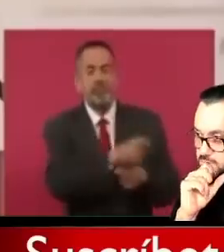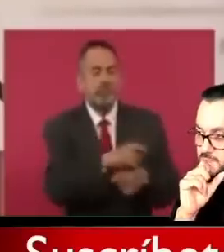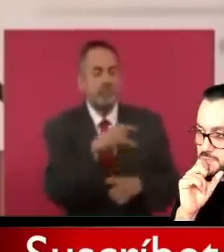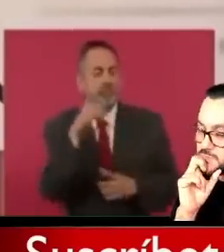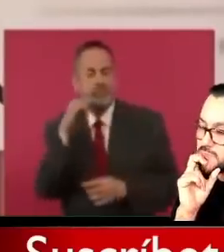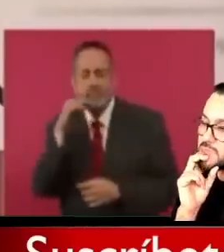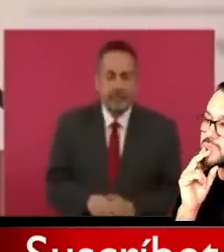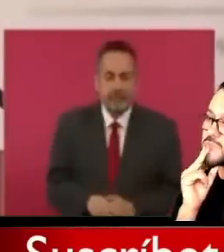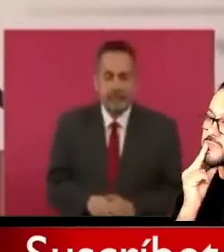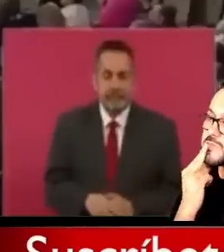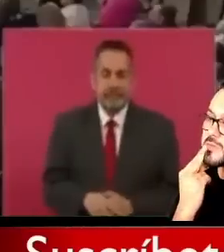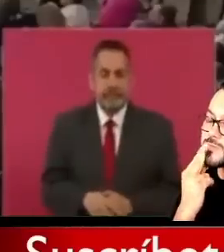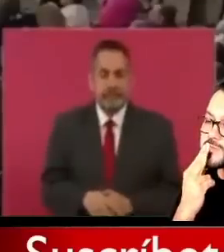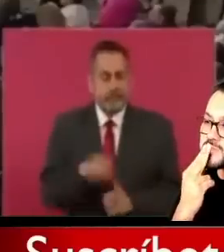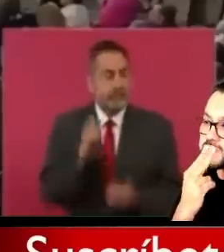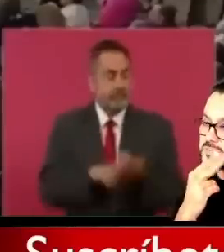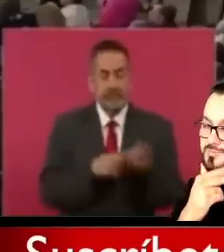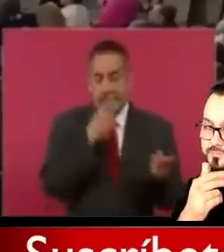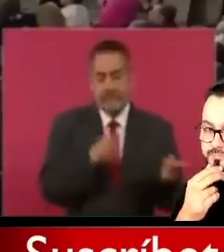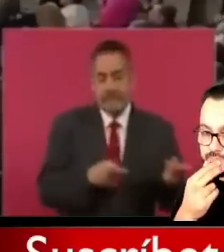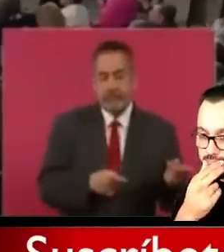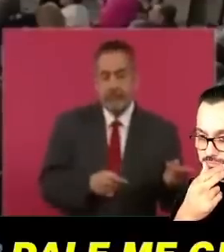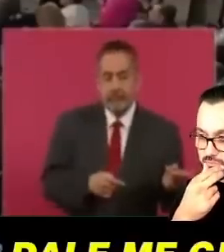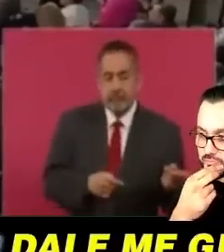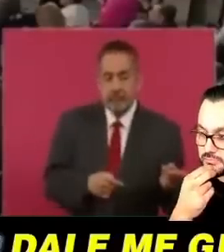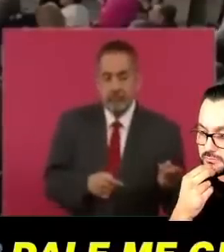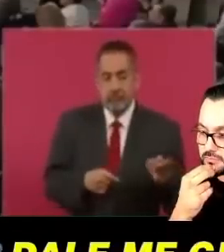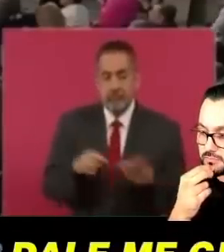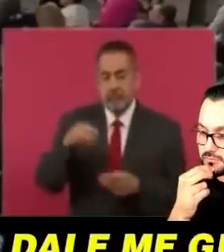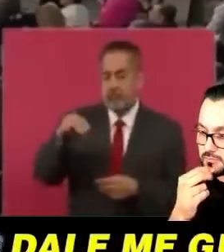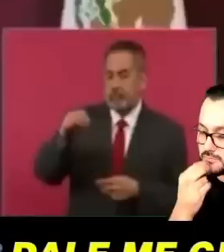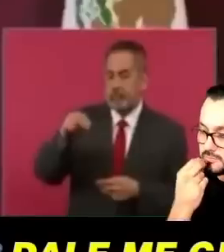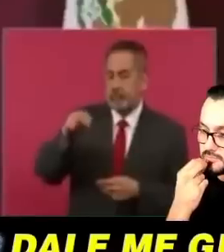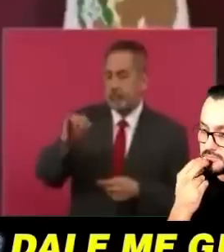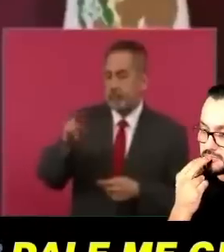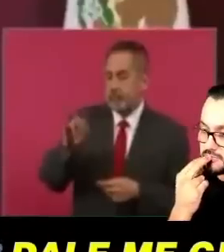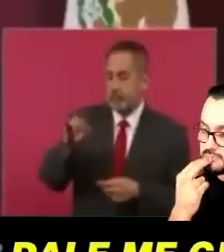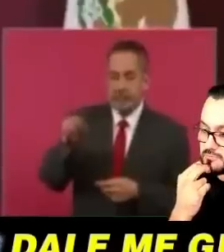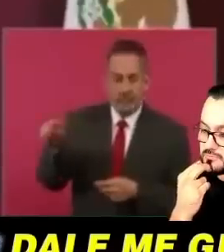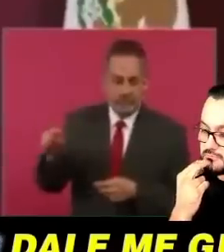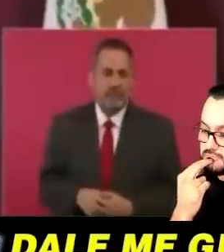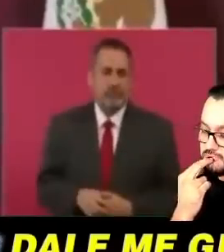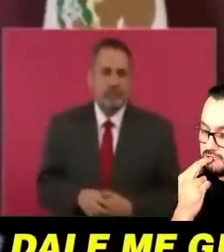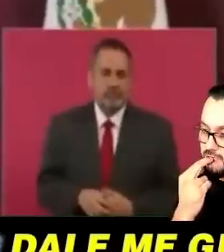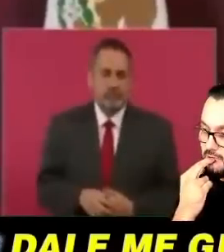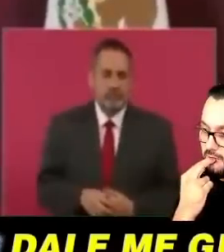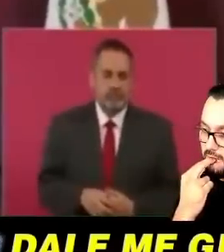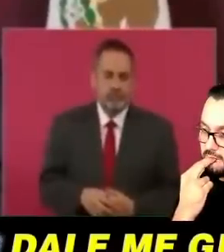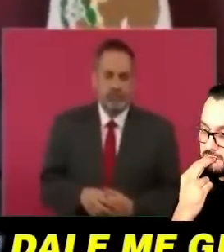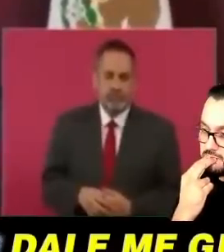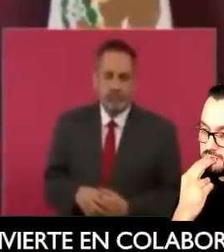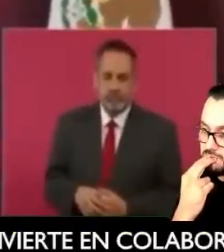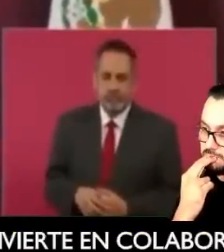la hipocresía. Eso decía el maestro Monsi, Carlos Monsiváis. Y